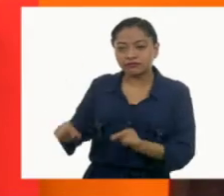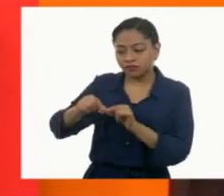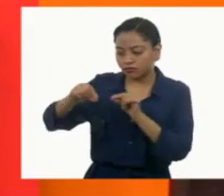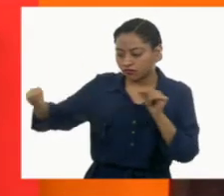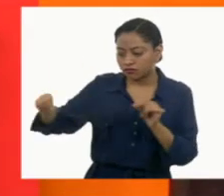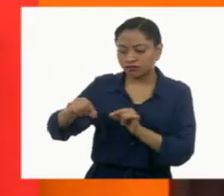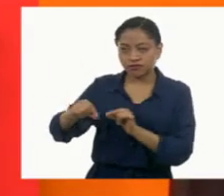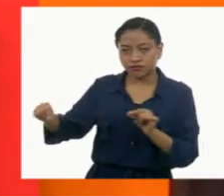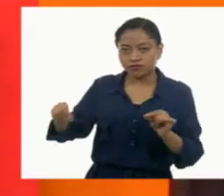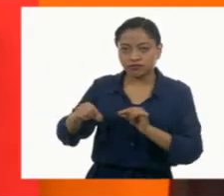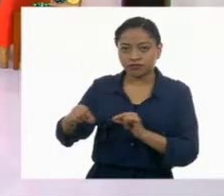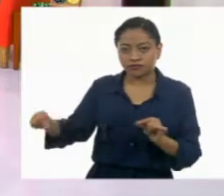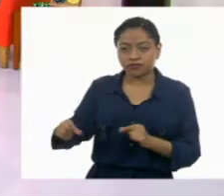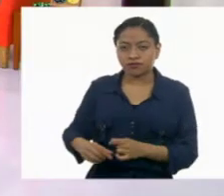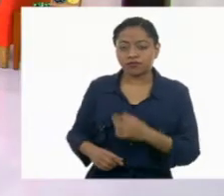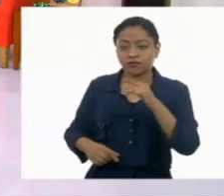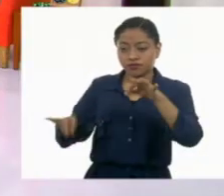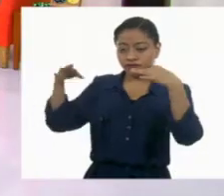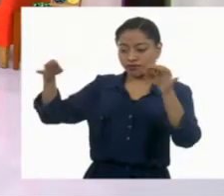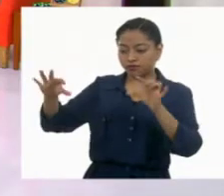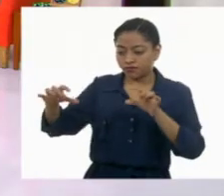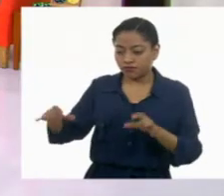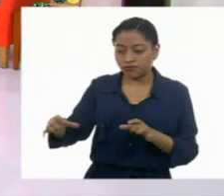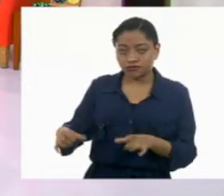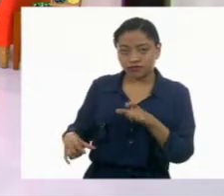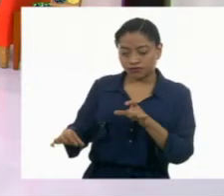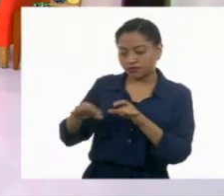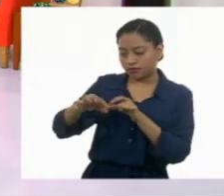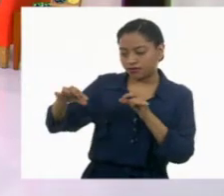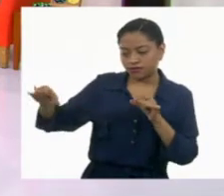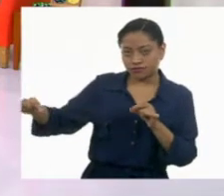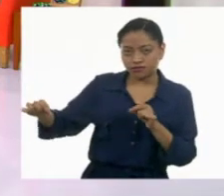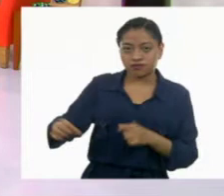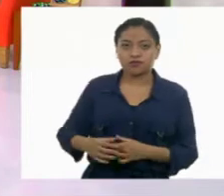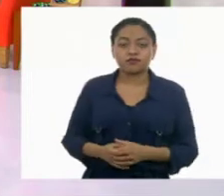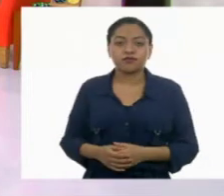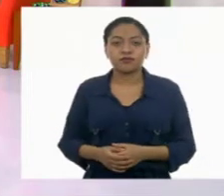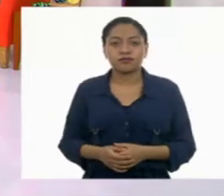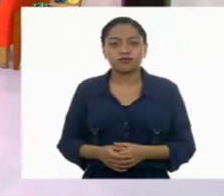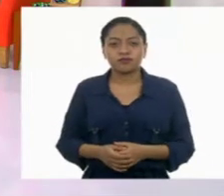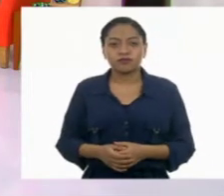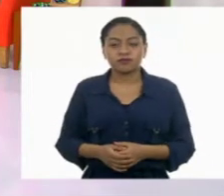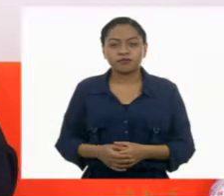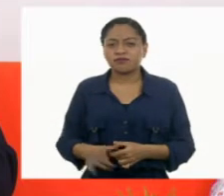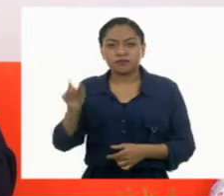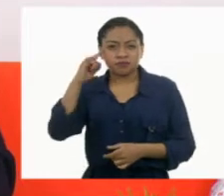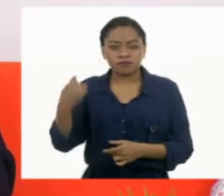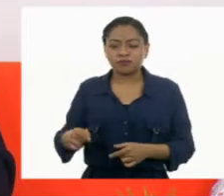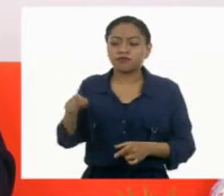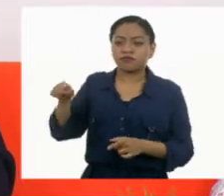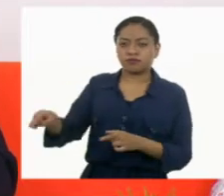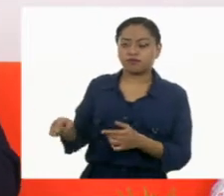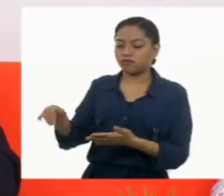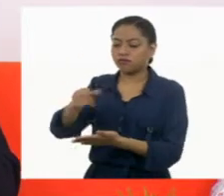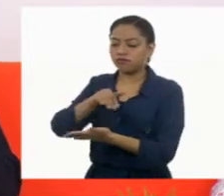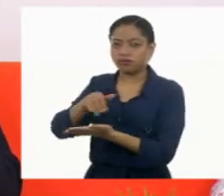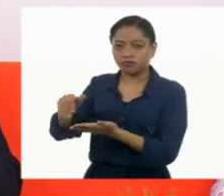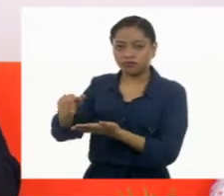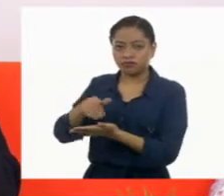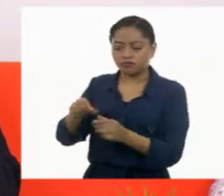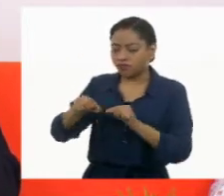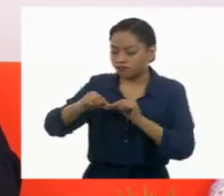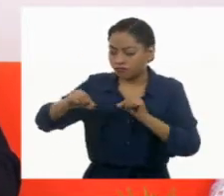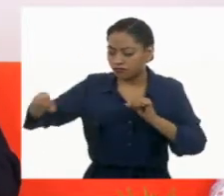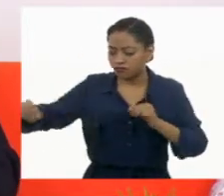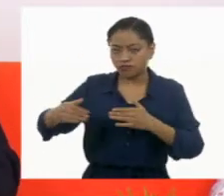alineada la hoja con la bisagra de la regleta. Okay. De tal manera que cuando se va a leer están los